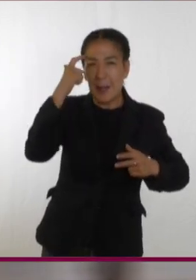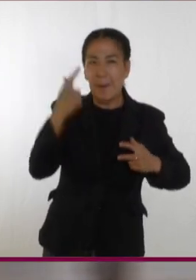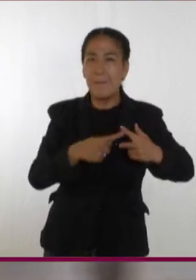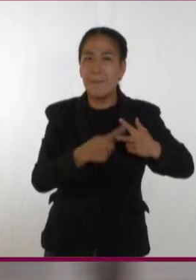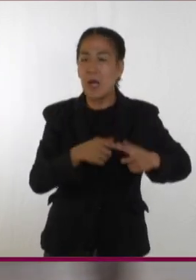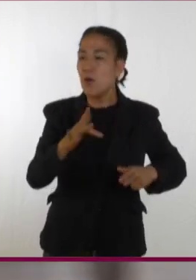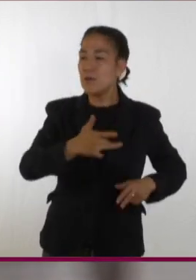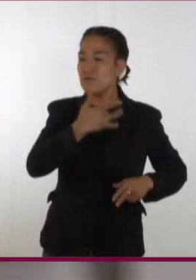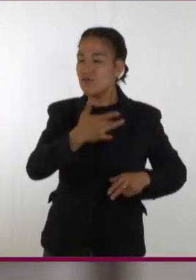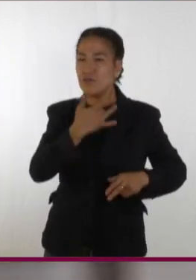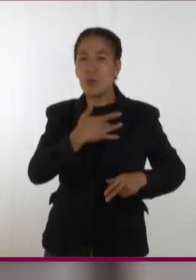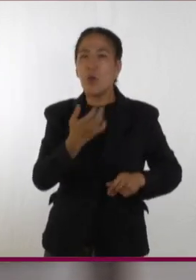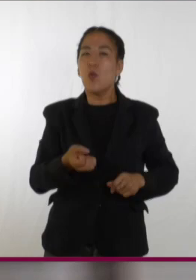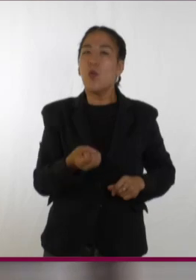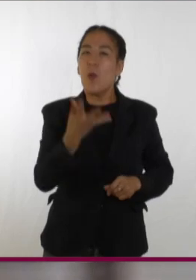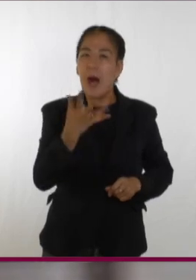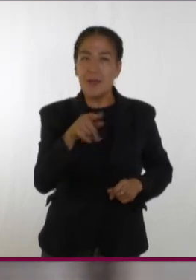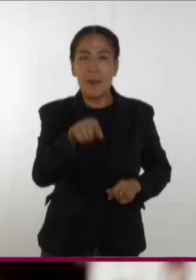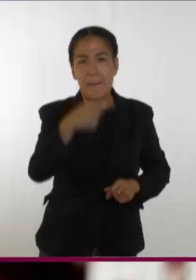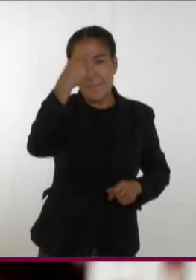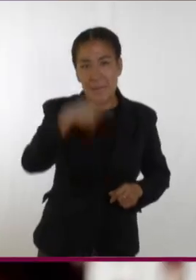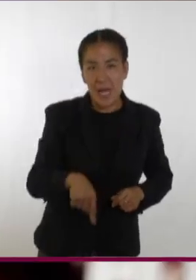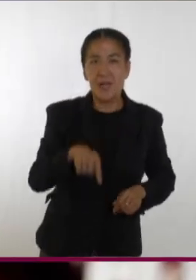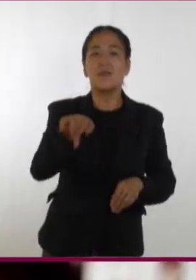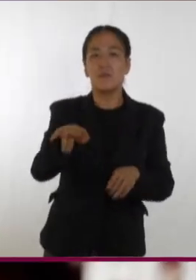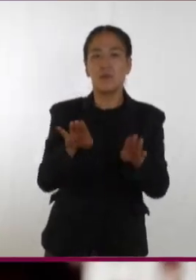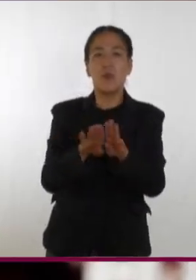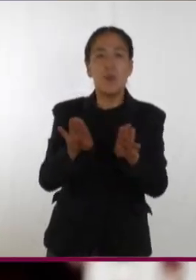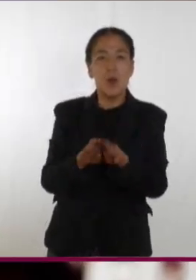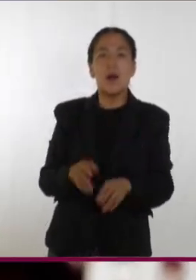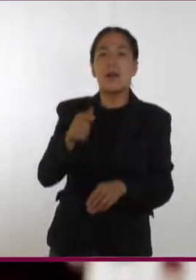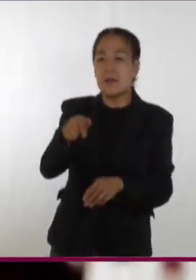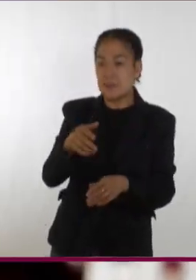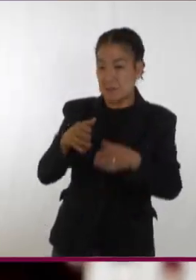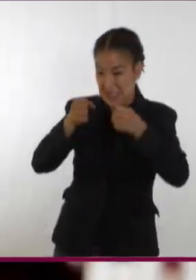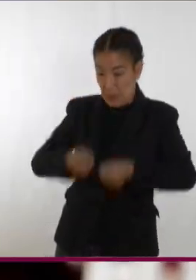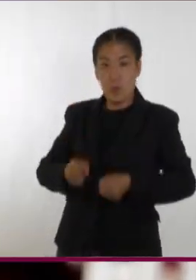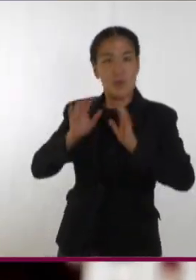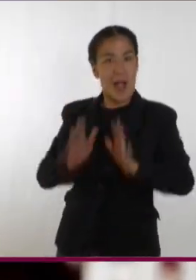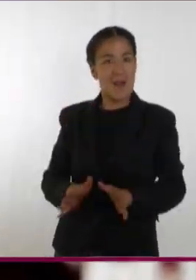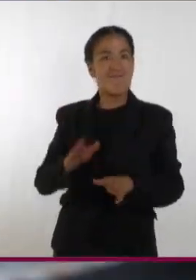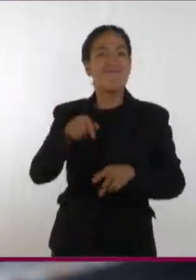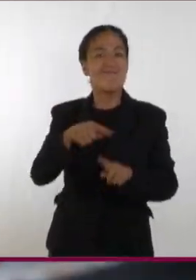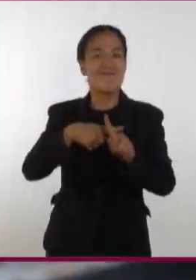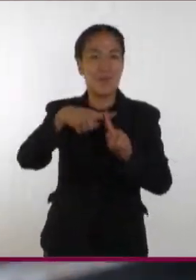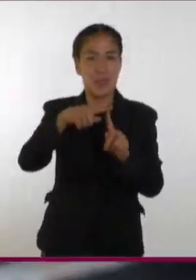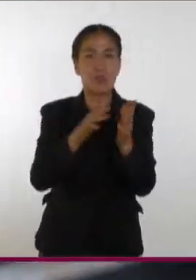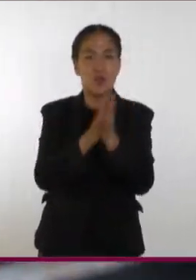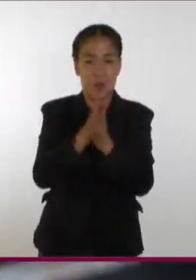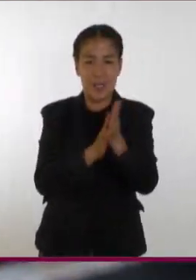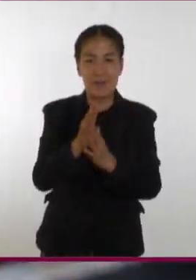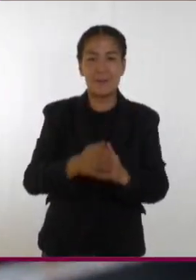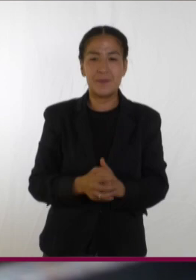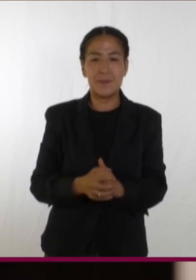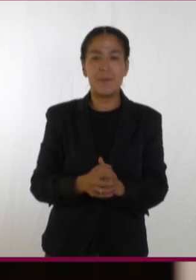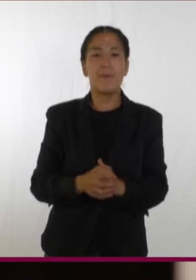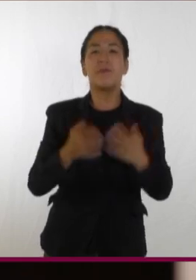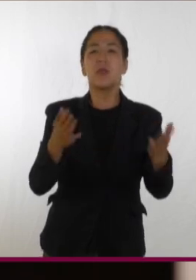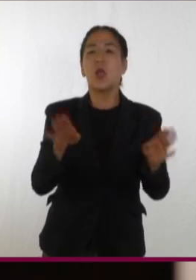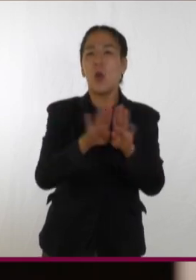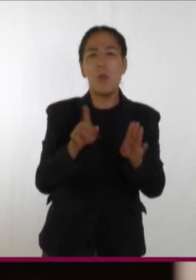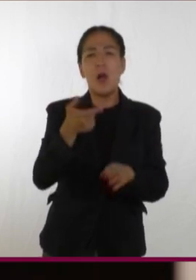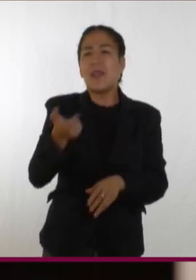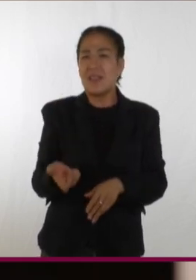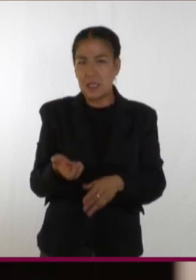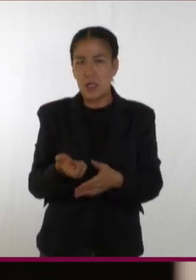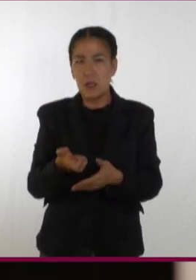también estamos haciendo cálculos de estimación para determinar a qué temperatura necesito llegar.